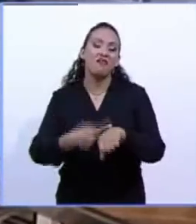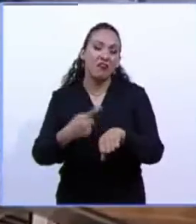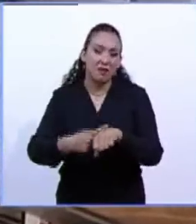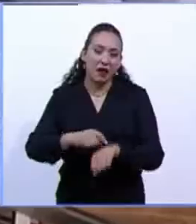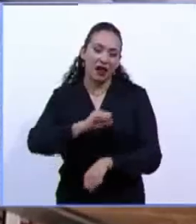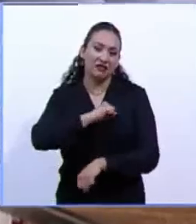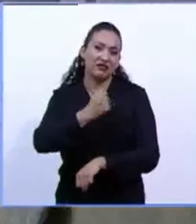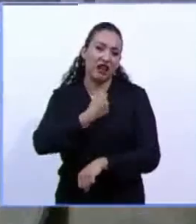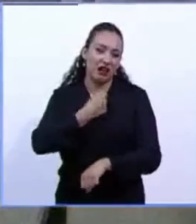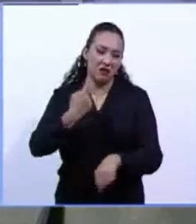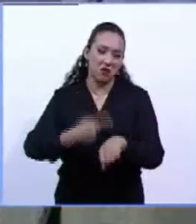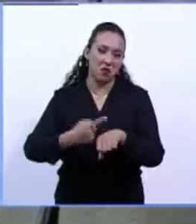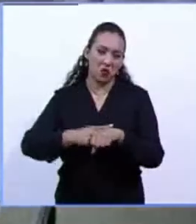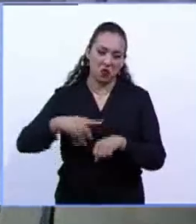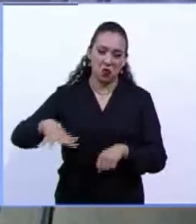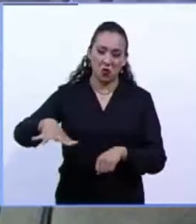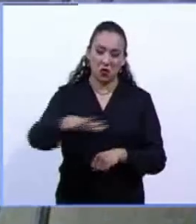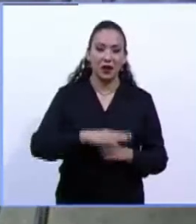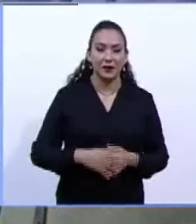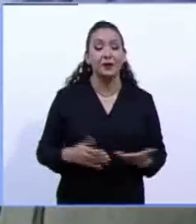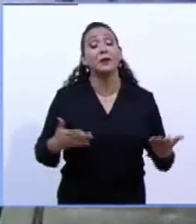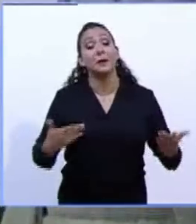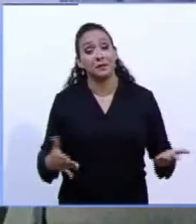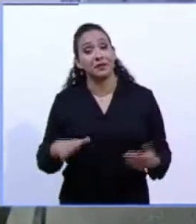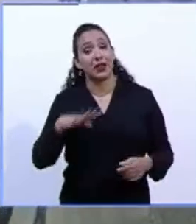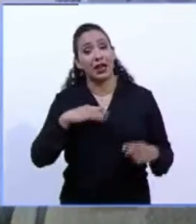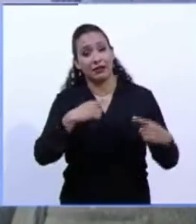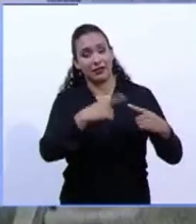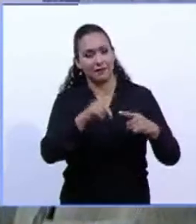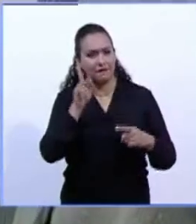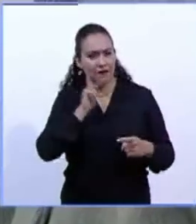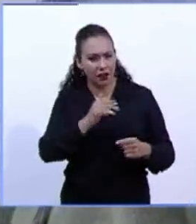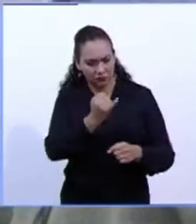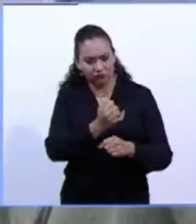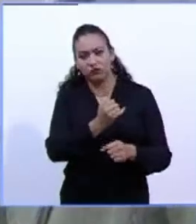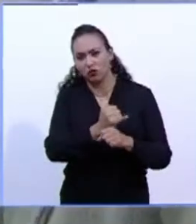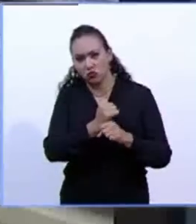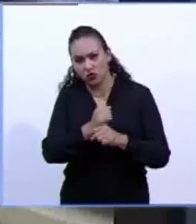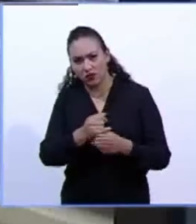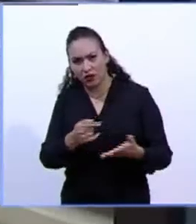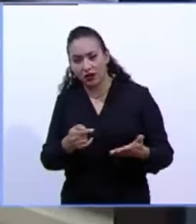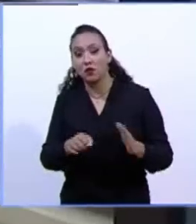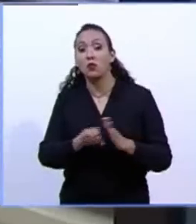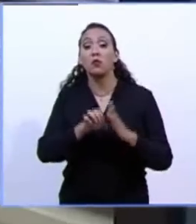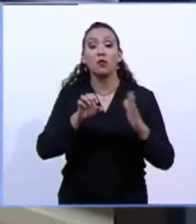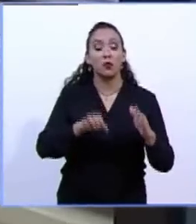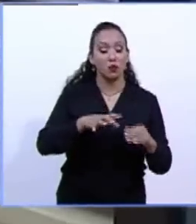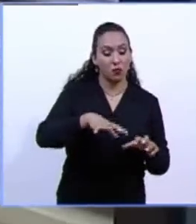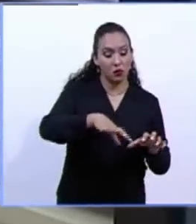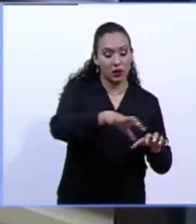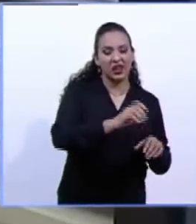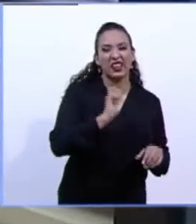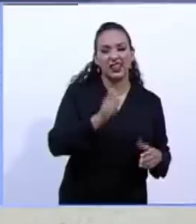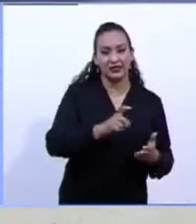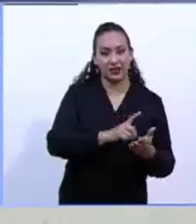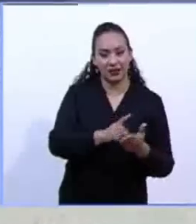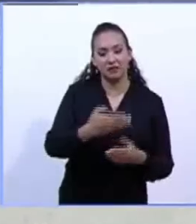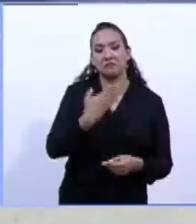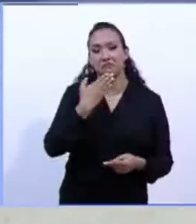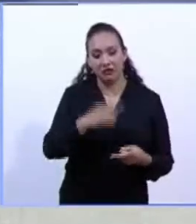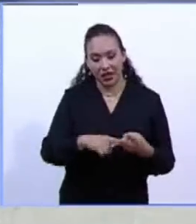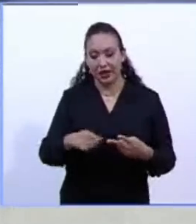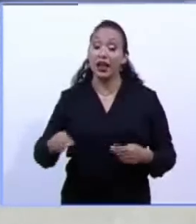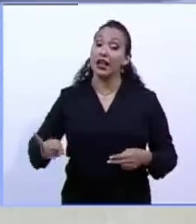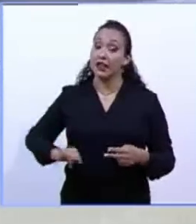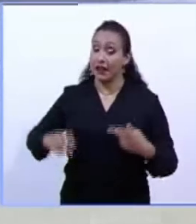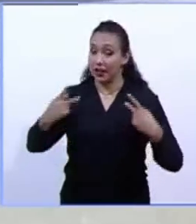medioambiental. Agrega que a partir de la valoración de diversos medios de prueba, la ponderación entre la apariencia del buen derecho, el interés